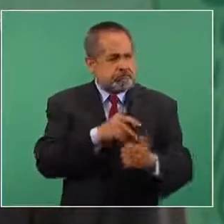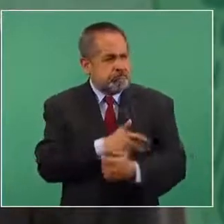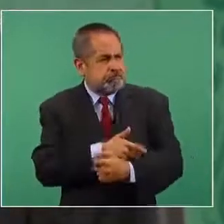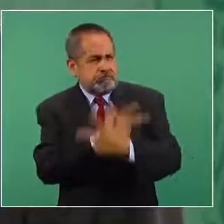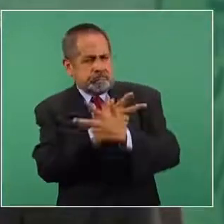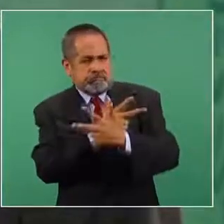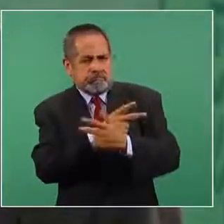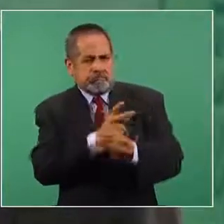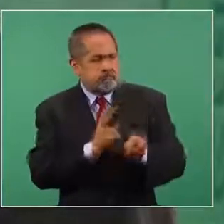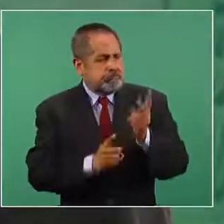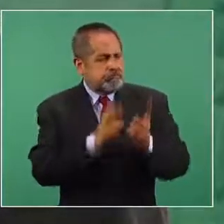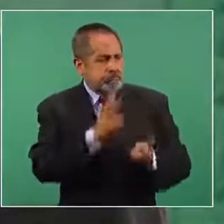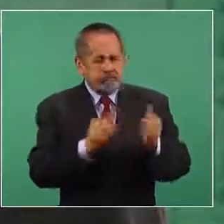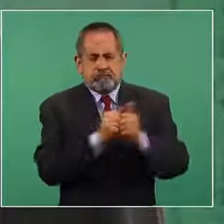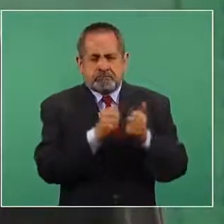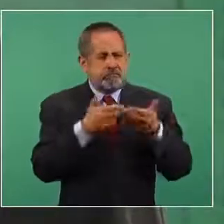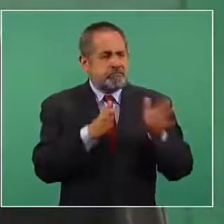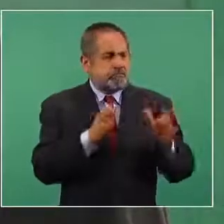a mantenerse el diálogo